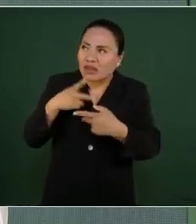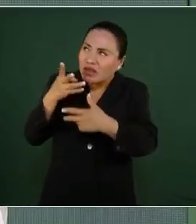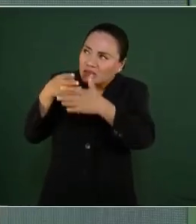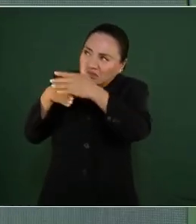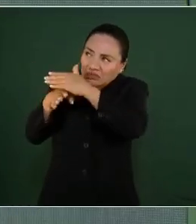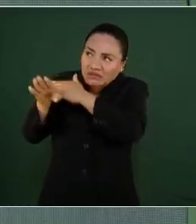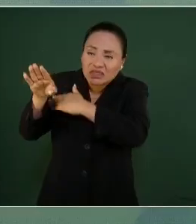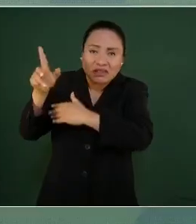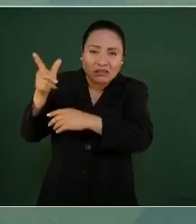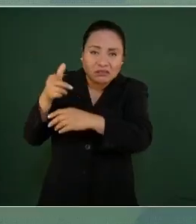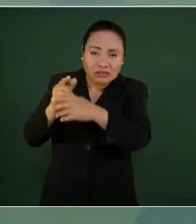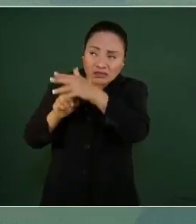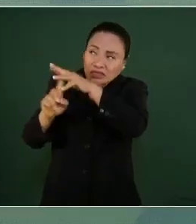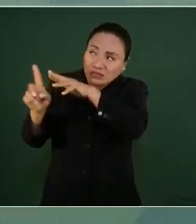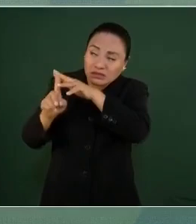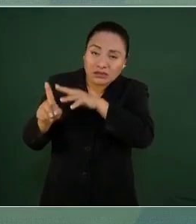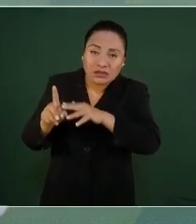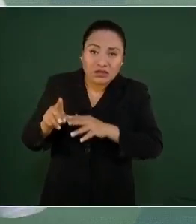en vez de eso,